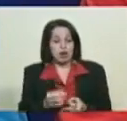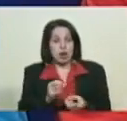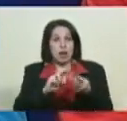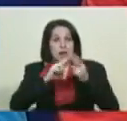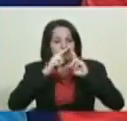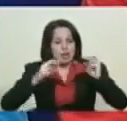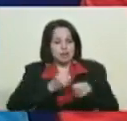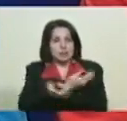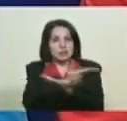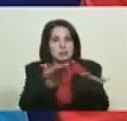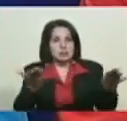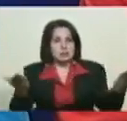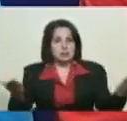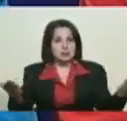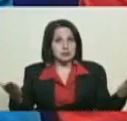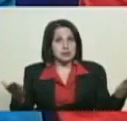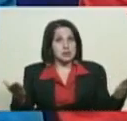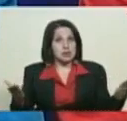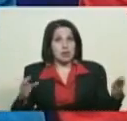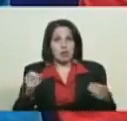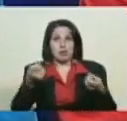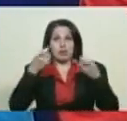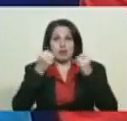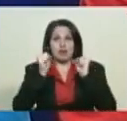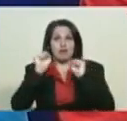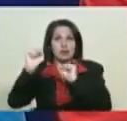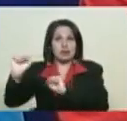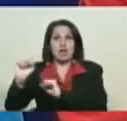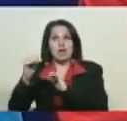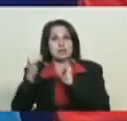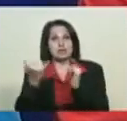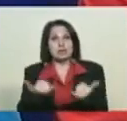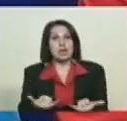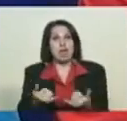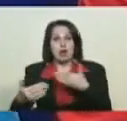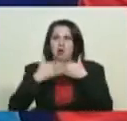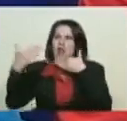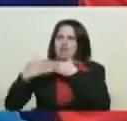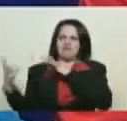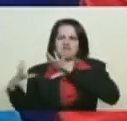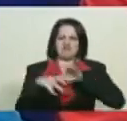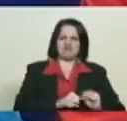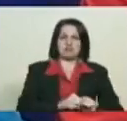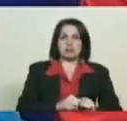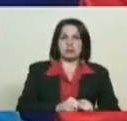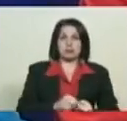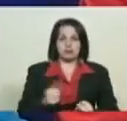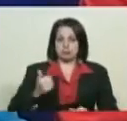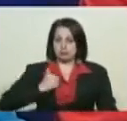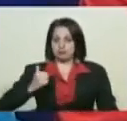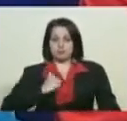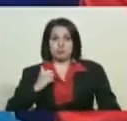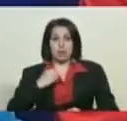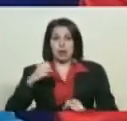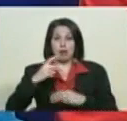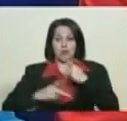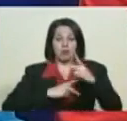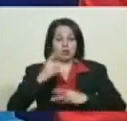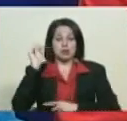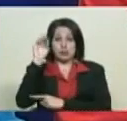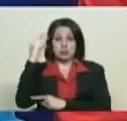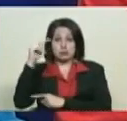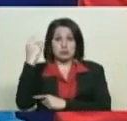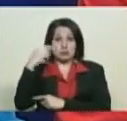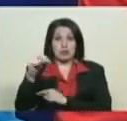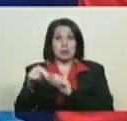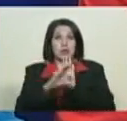pueblo de Venezuela y sobre todo para defender a nuestro pueblo de cualquier amenaza externa. Así que el proceso constituyente electoral continúa